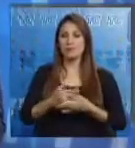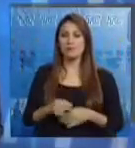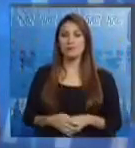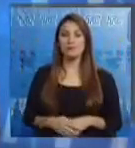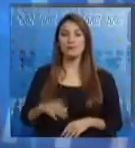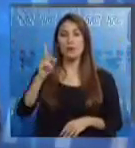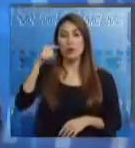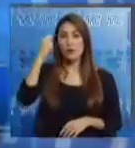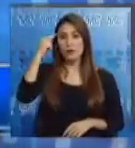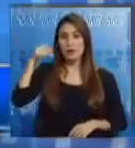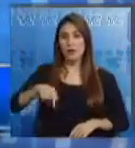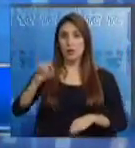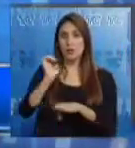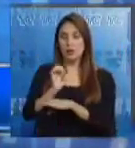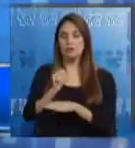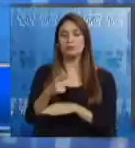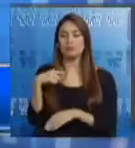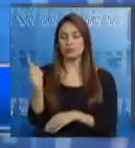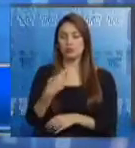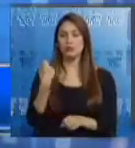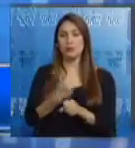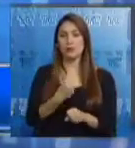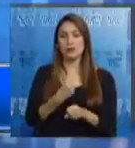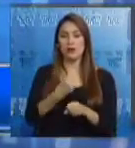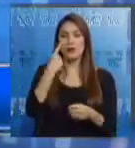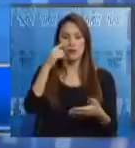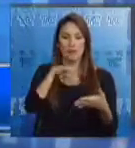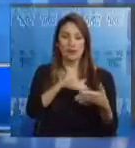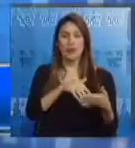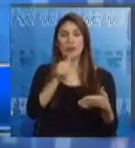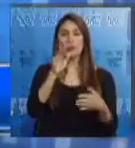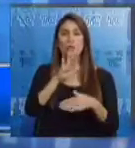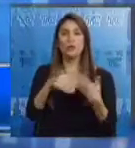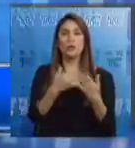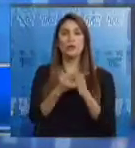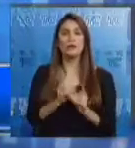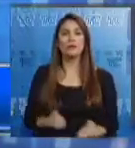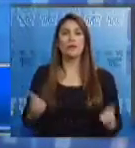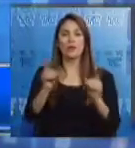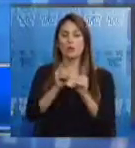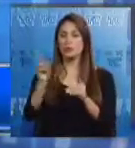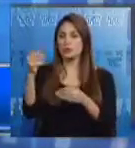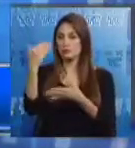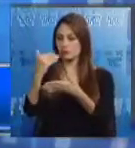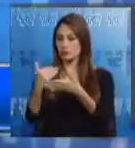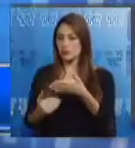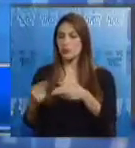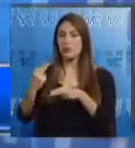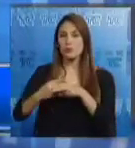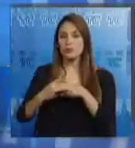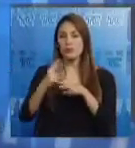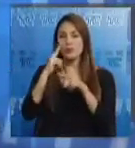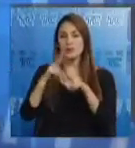gobierno ecuatoriano analizará los 10.5 millones de datos obtenidos de esa investigación.